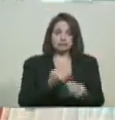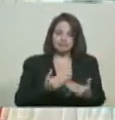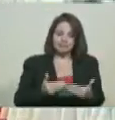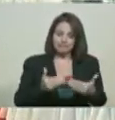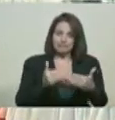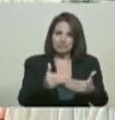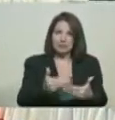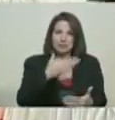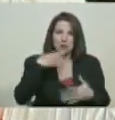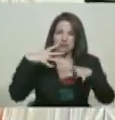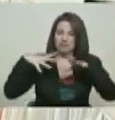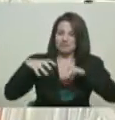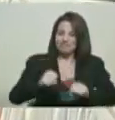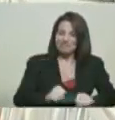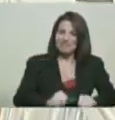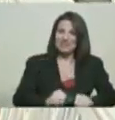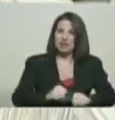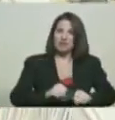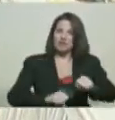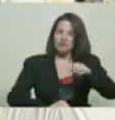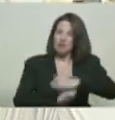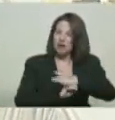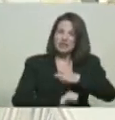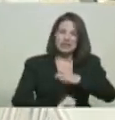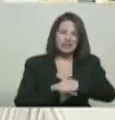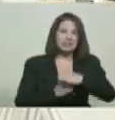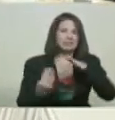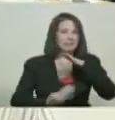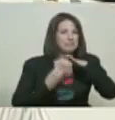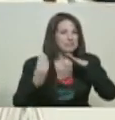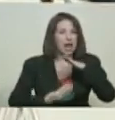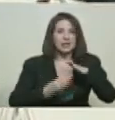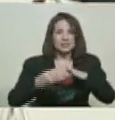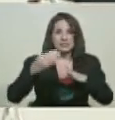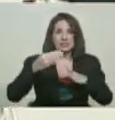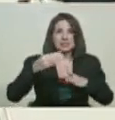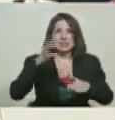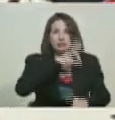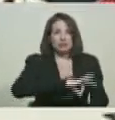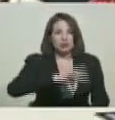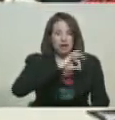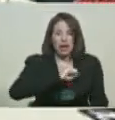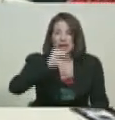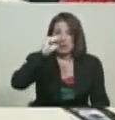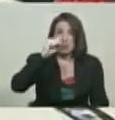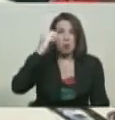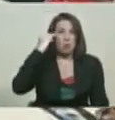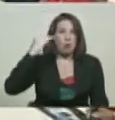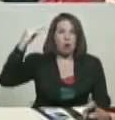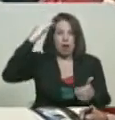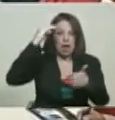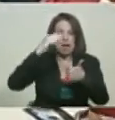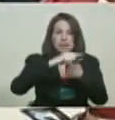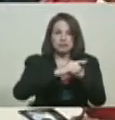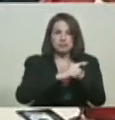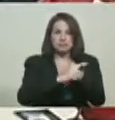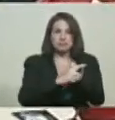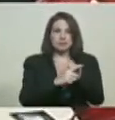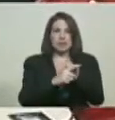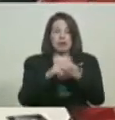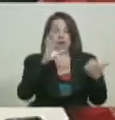cerrados al socialismo al nuestro las cinco dimensiones la dimensión moral pudiéramos decir